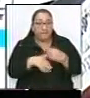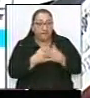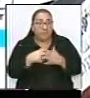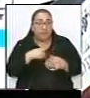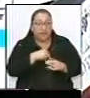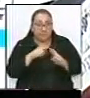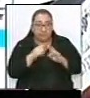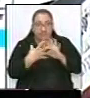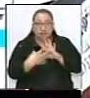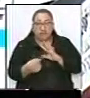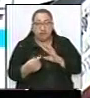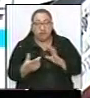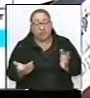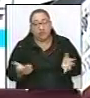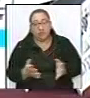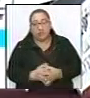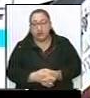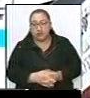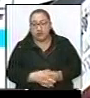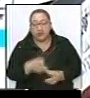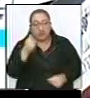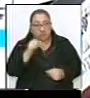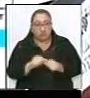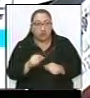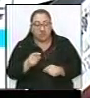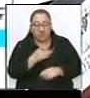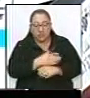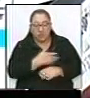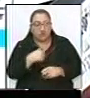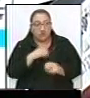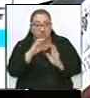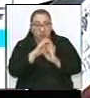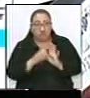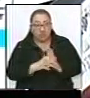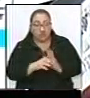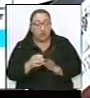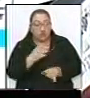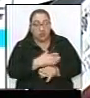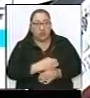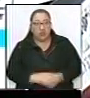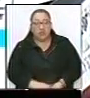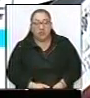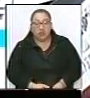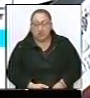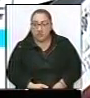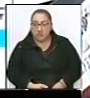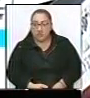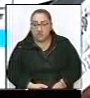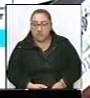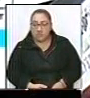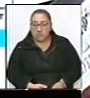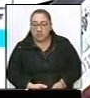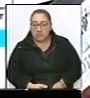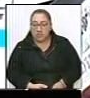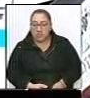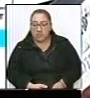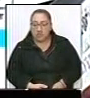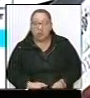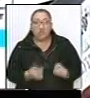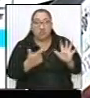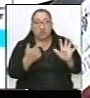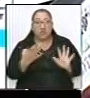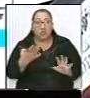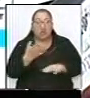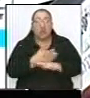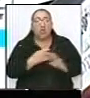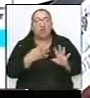nuestra. Claro, hay que recordar que la inspiración de nuestra Constitución fue el 79, que la del 93 recoge, porque